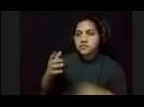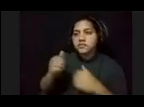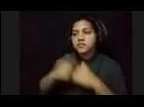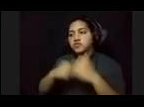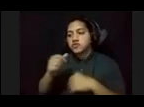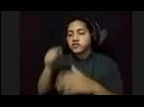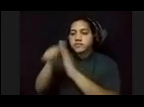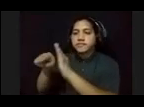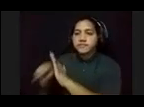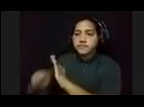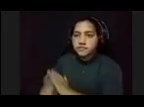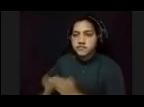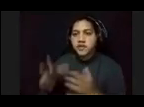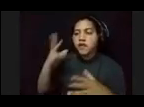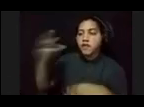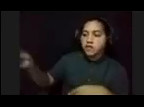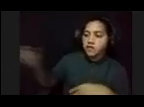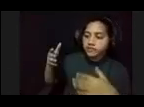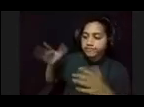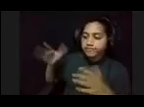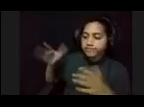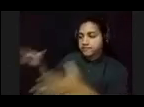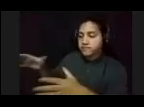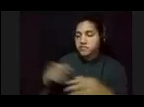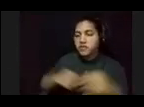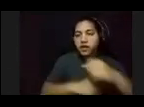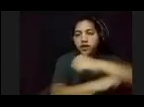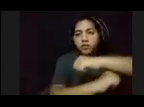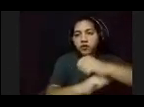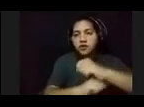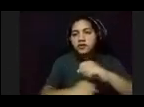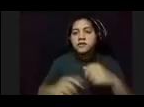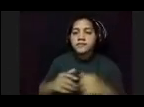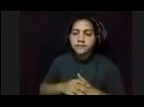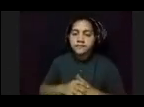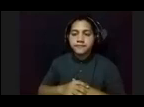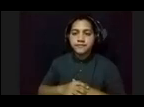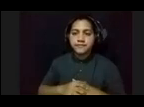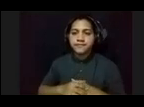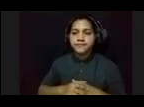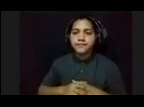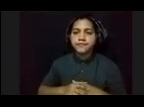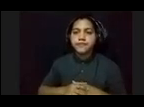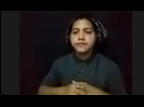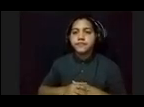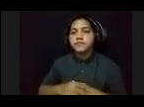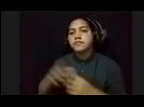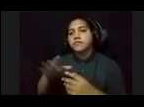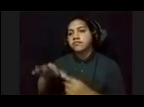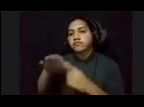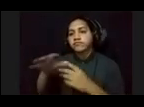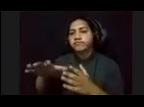se establecieran fuera del cerco de la muralla. por lo que escogieron un